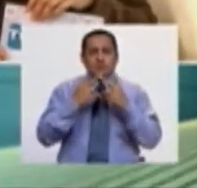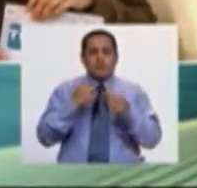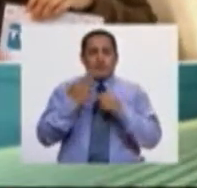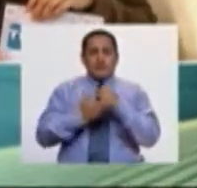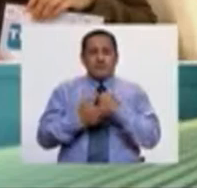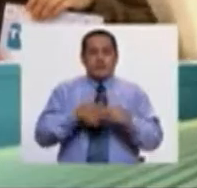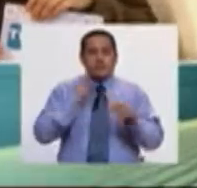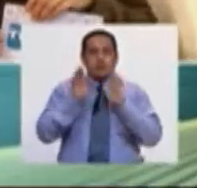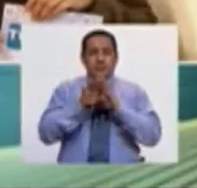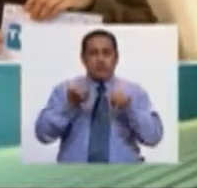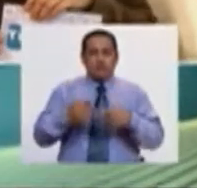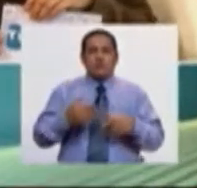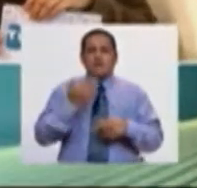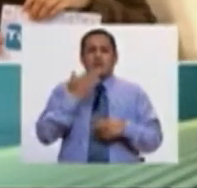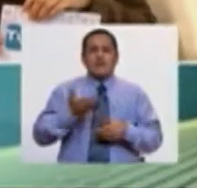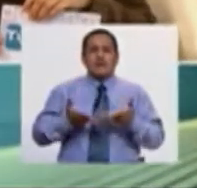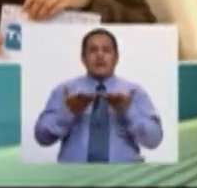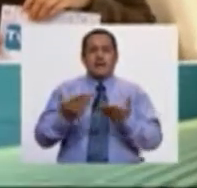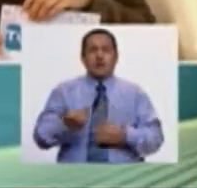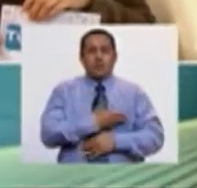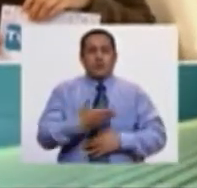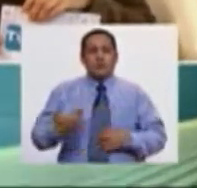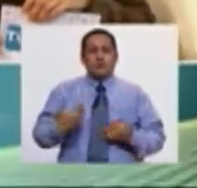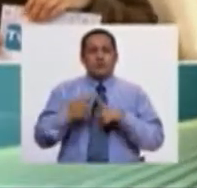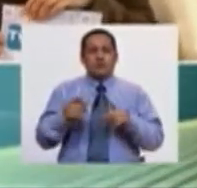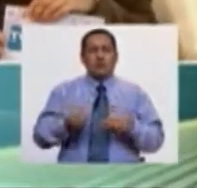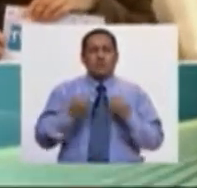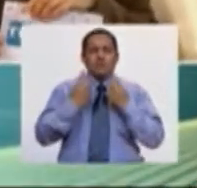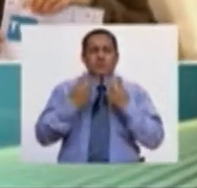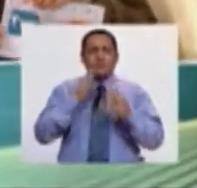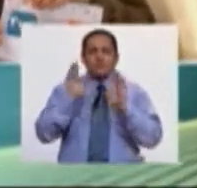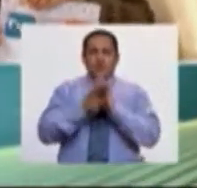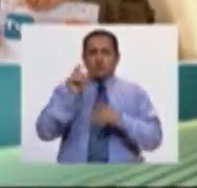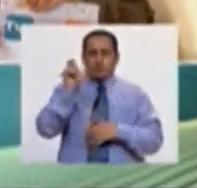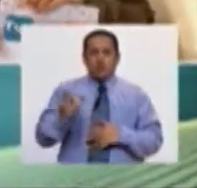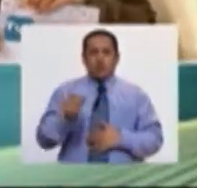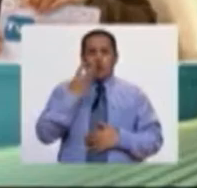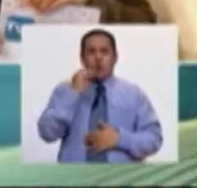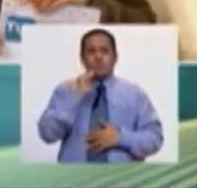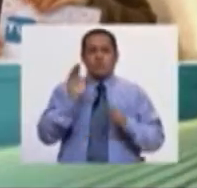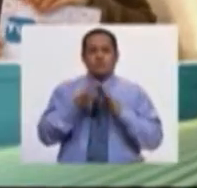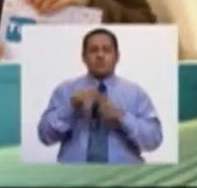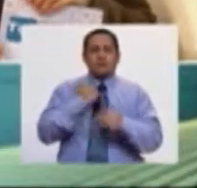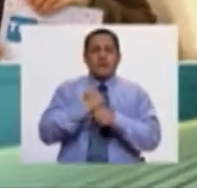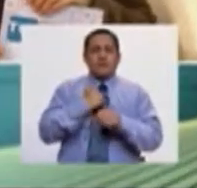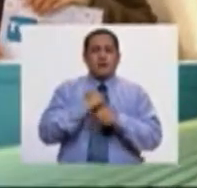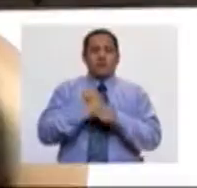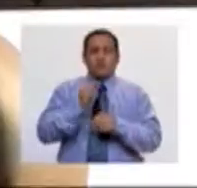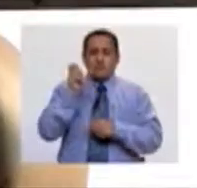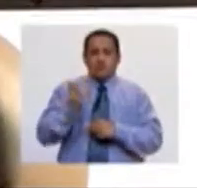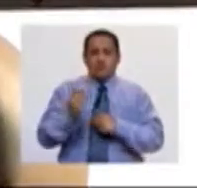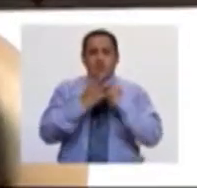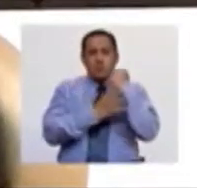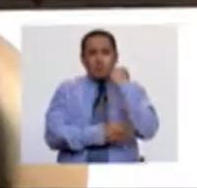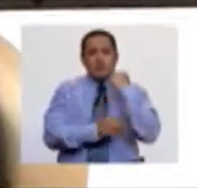garantía y esa garantía se lo tiene que dar el Estado. Pero ¿cómo competimos con el mercado si un joven, alguien que un trabajo muy modesto